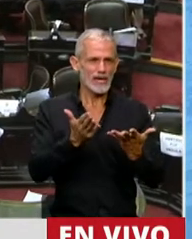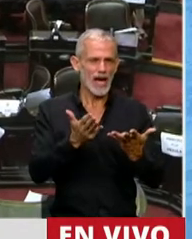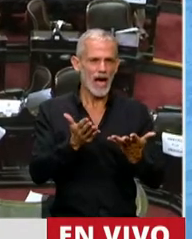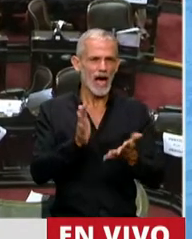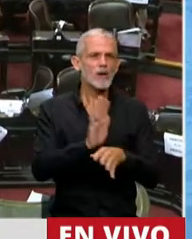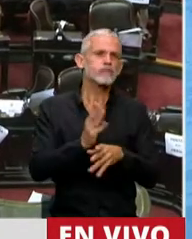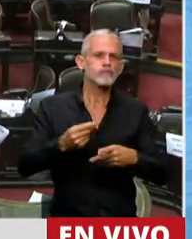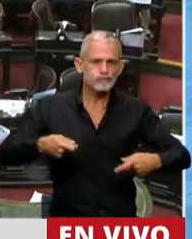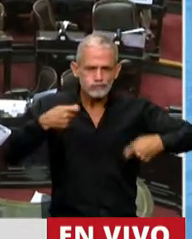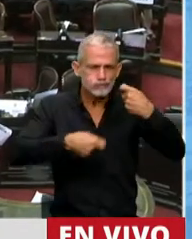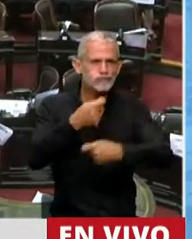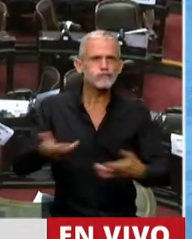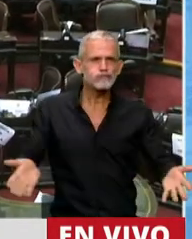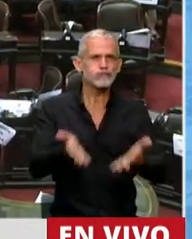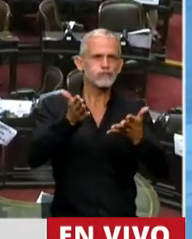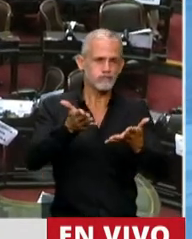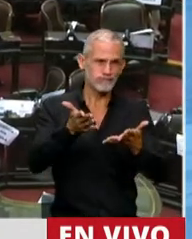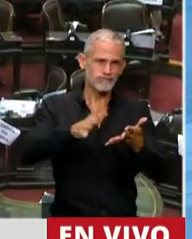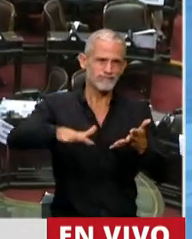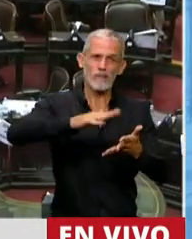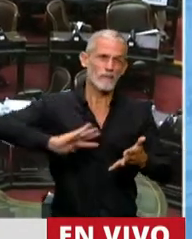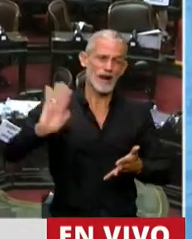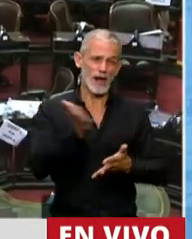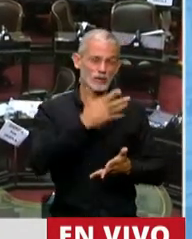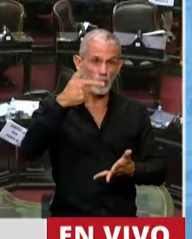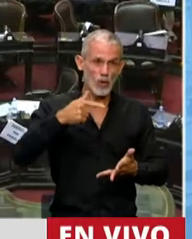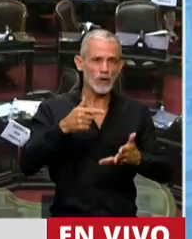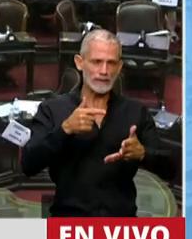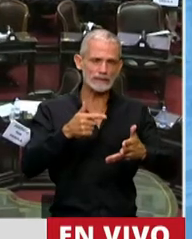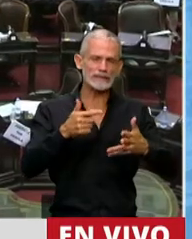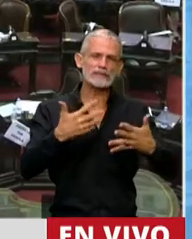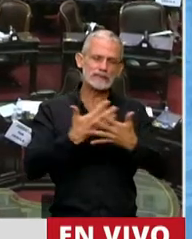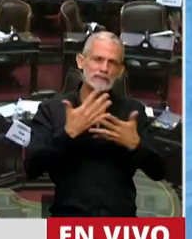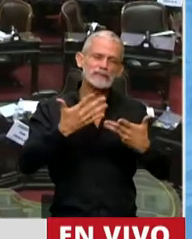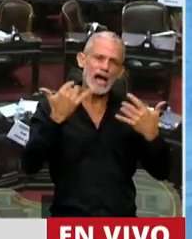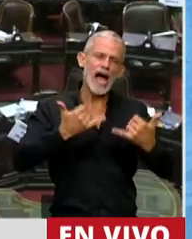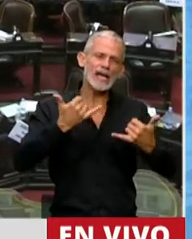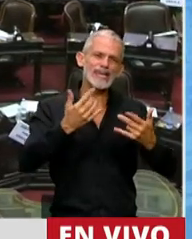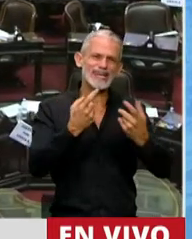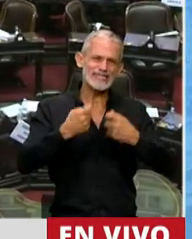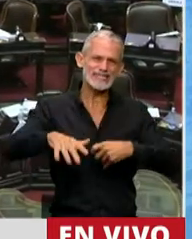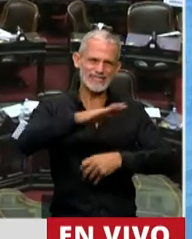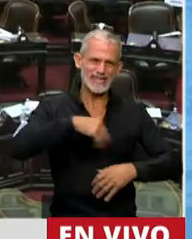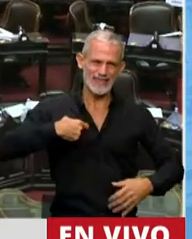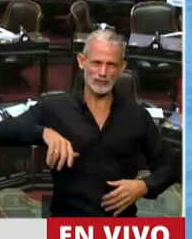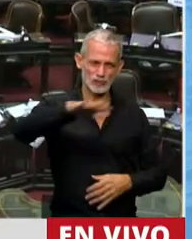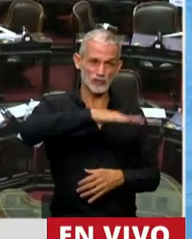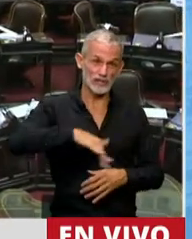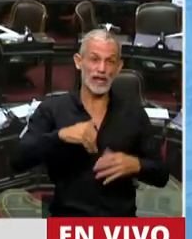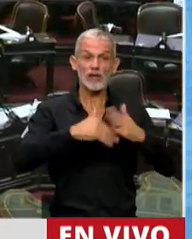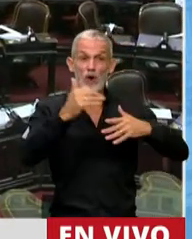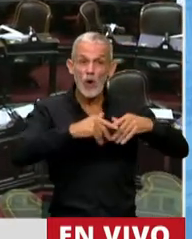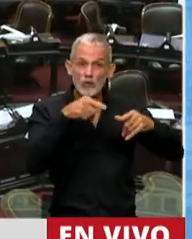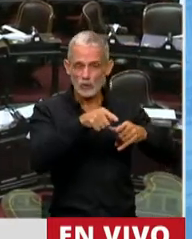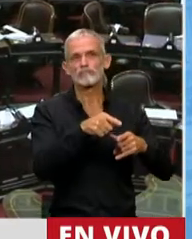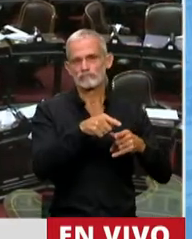economía para todos, un sector de la sociedad que hoy está sufriendo muchísimas necesidades. Y efectivamente la construcción